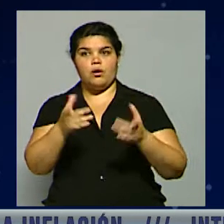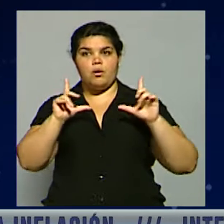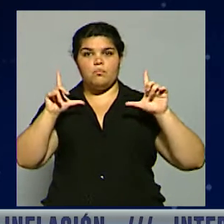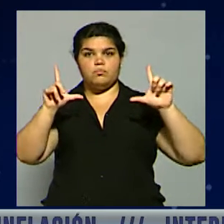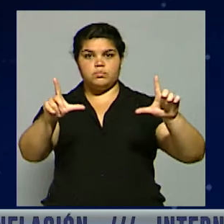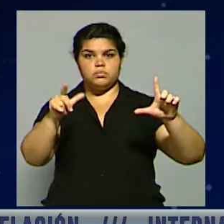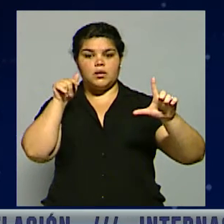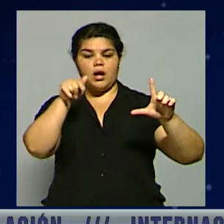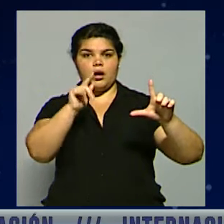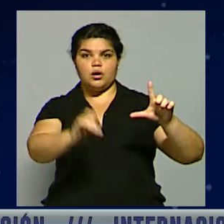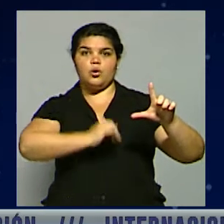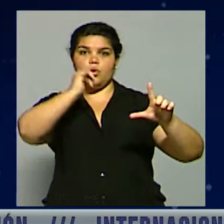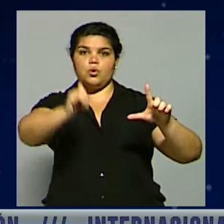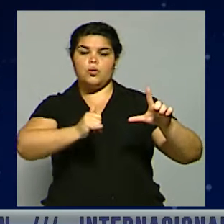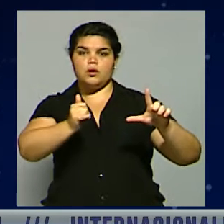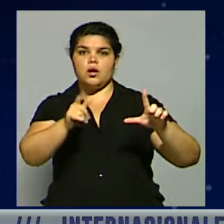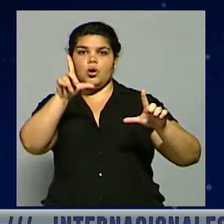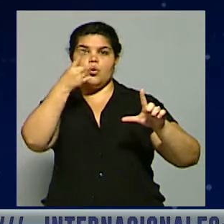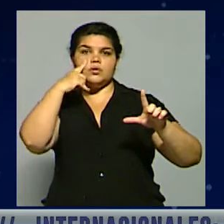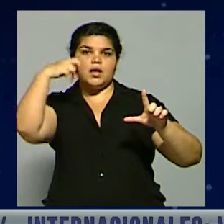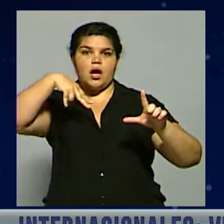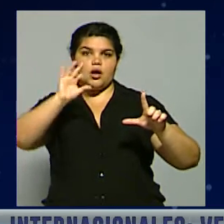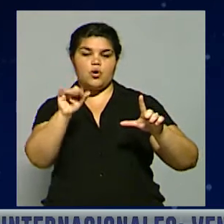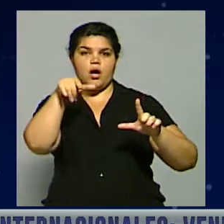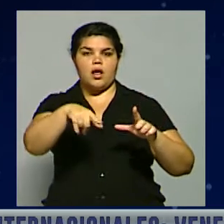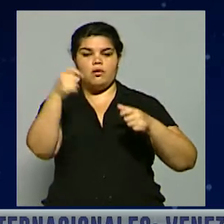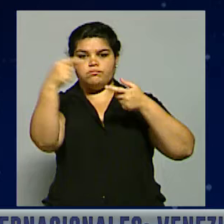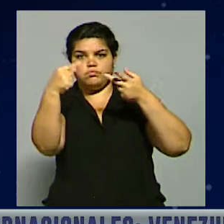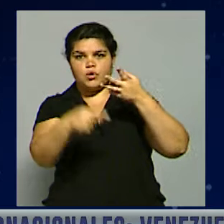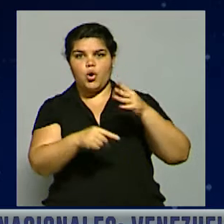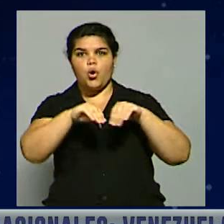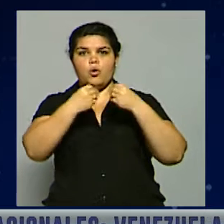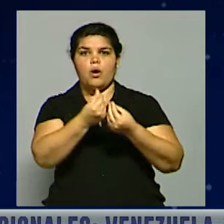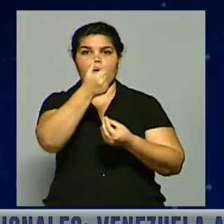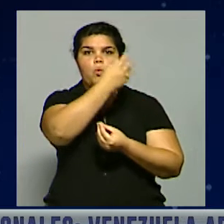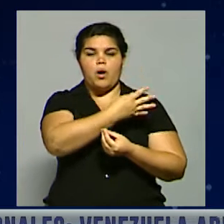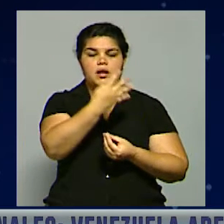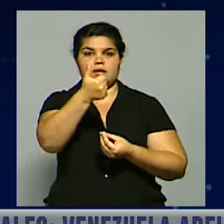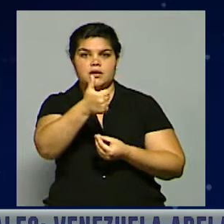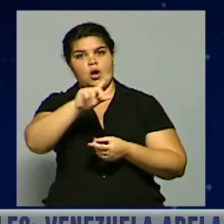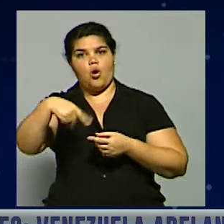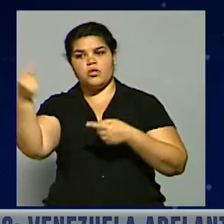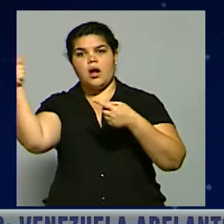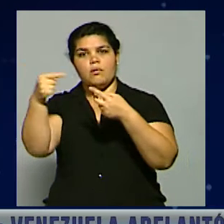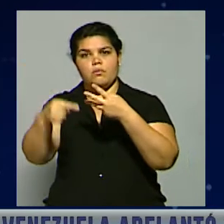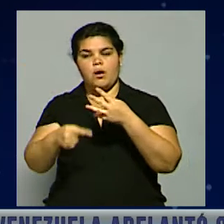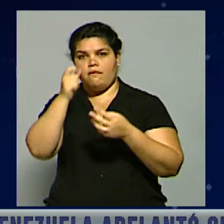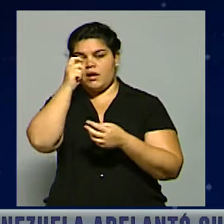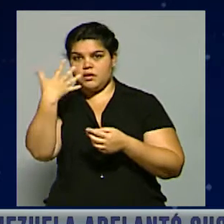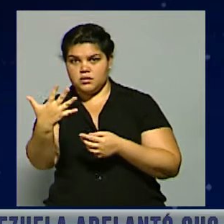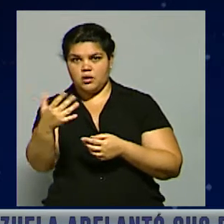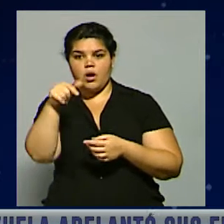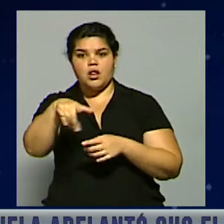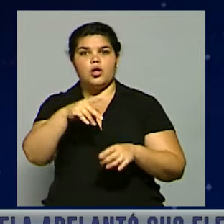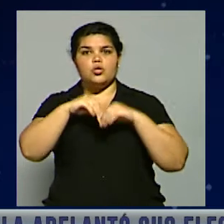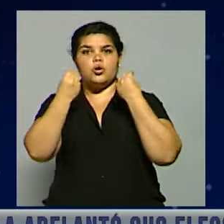lo que tiene que ver con Luciano Benjamín Menéndez, procesado en 46 causas, imputado en otras 25 causas, condenado